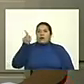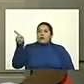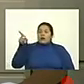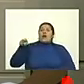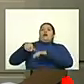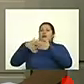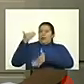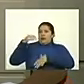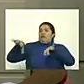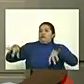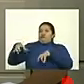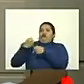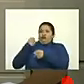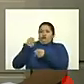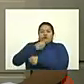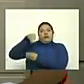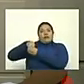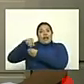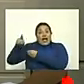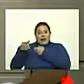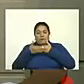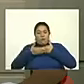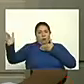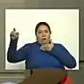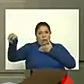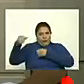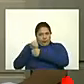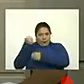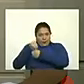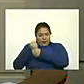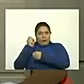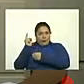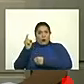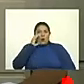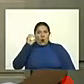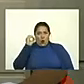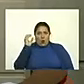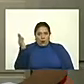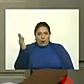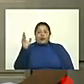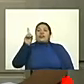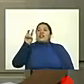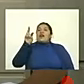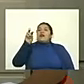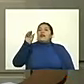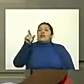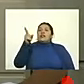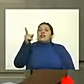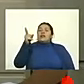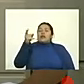de Odebrecht a partir de ahí. Es decir, el señor David García Arizabaleta, una